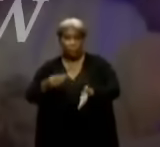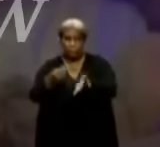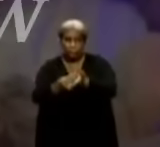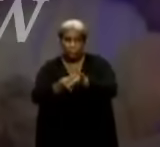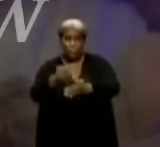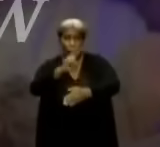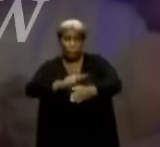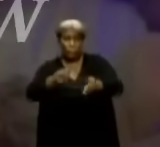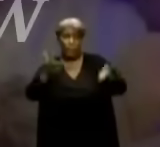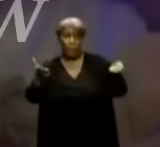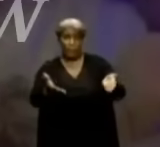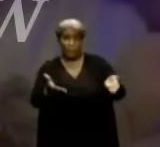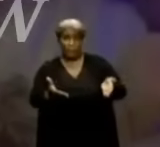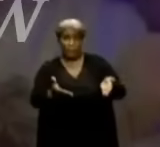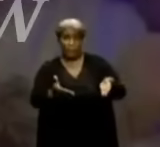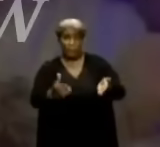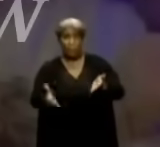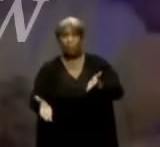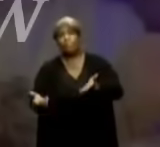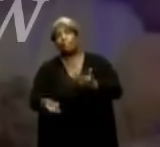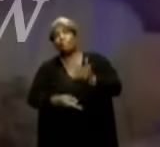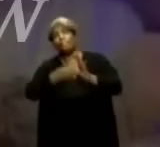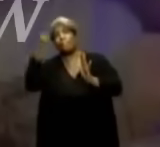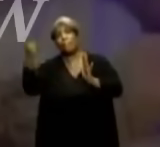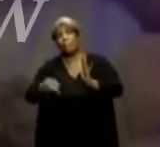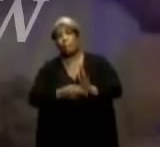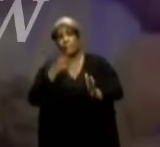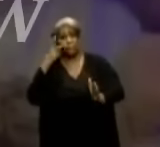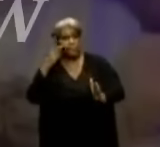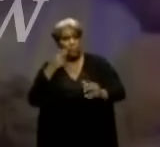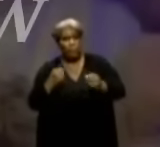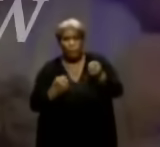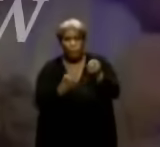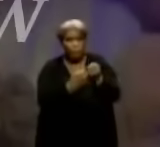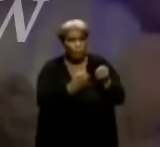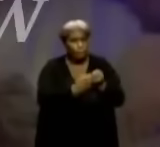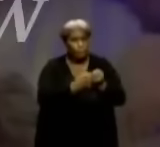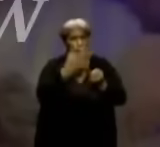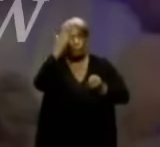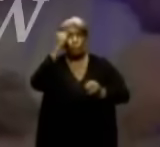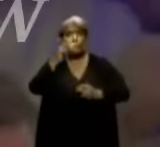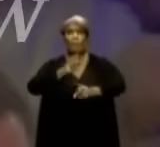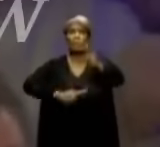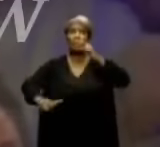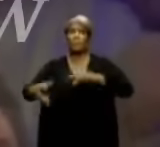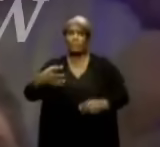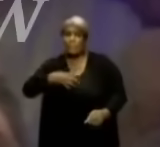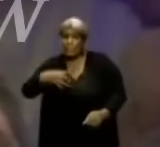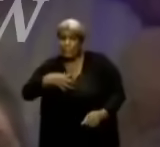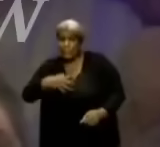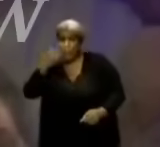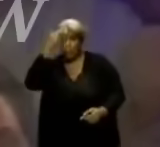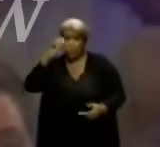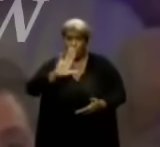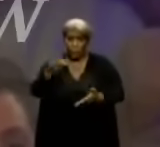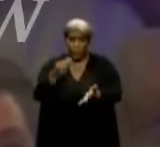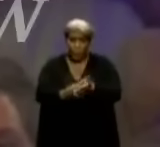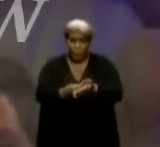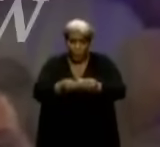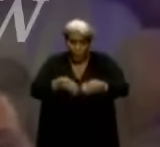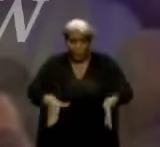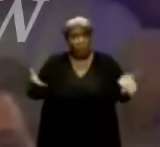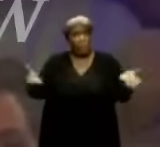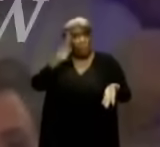veces no se están apoyando porque tienen muchos reclamos de gente que ha perdido sus ahorros aquí en la